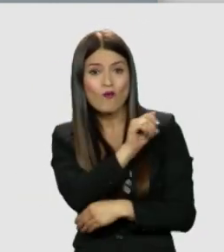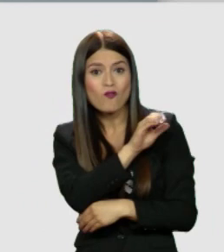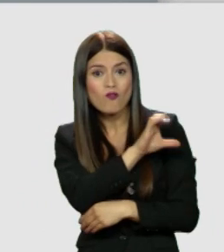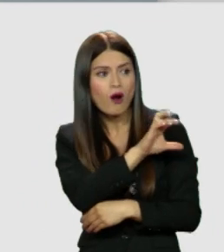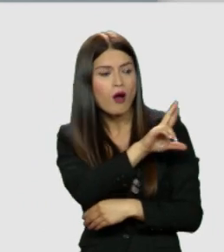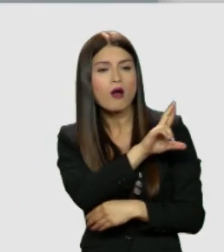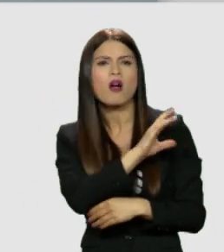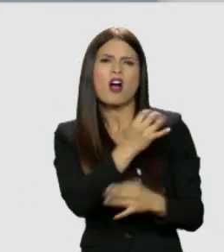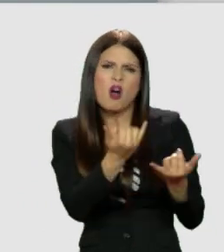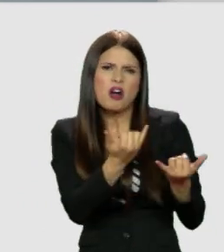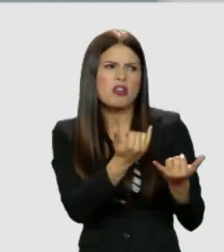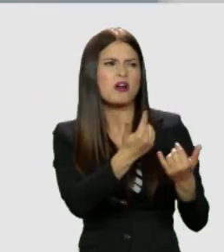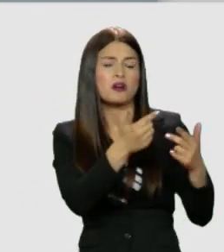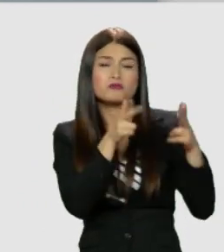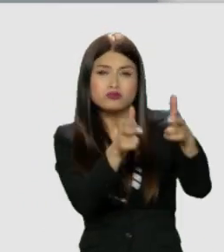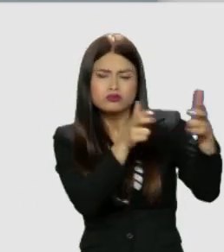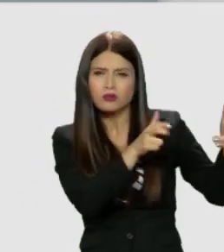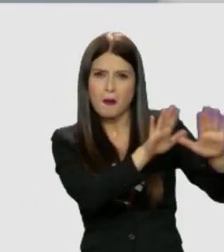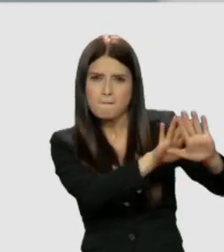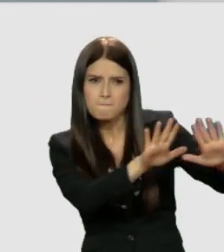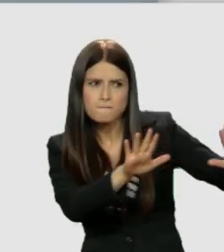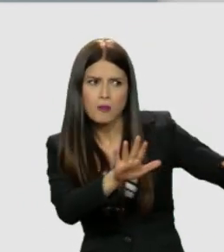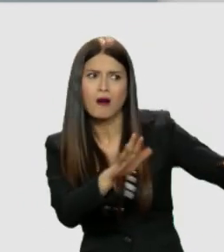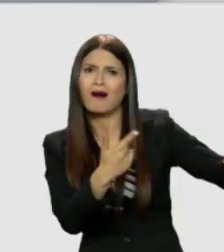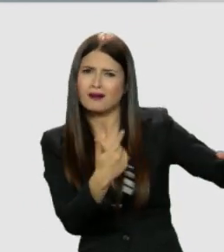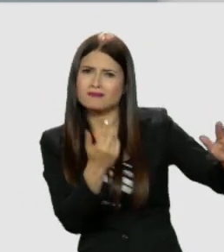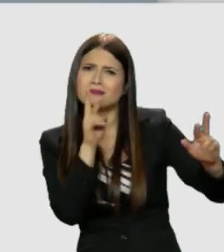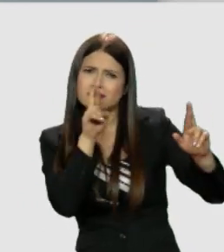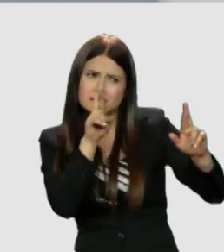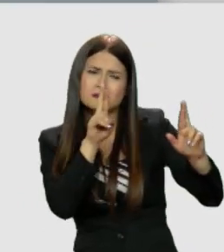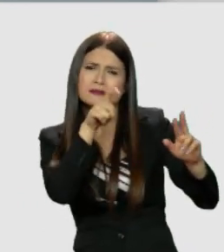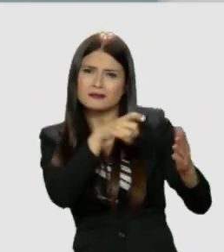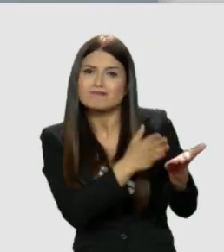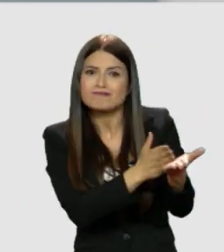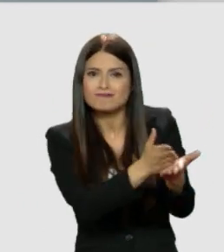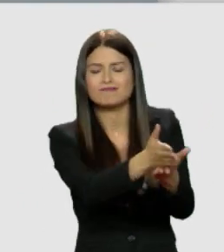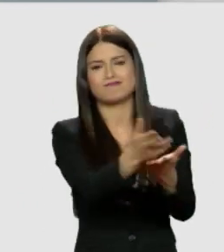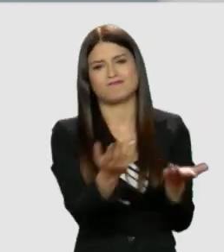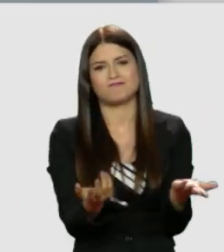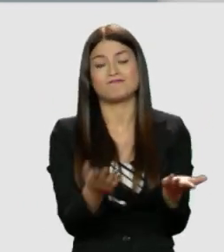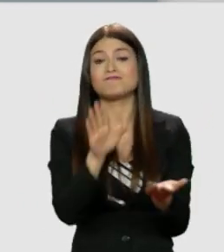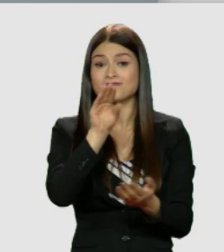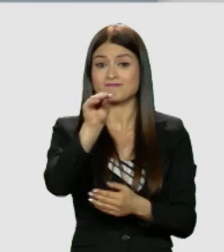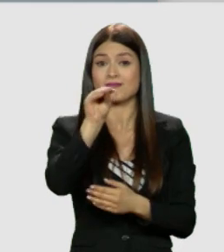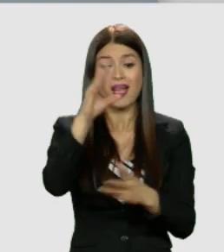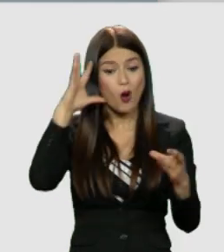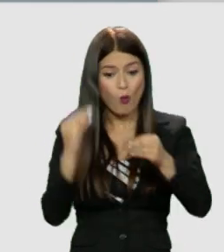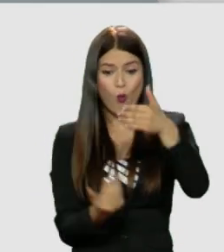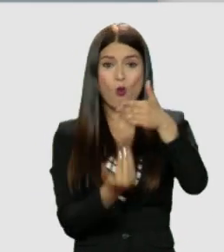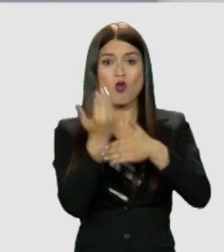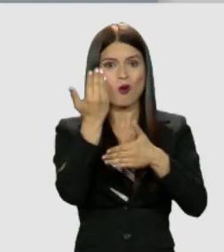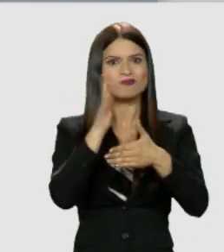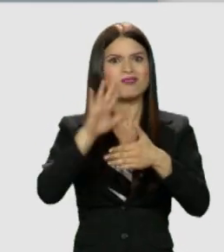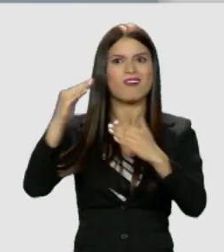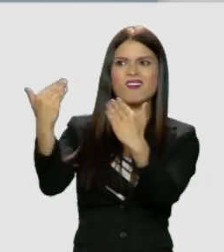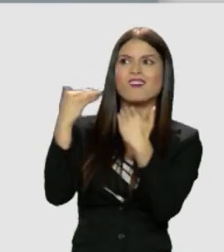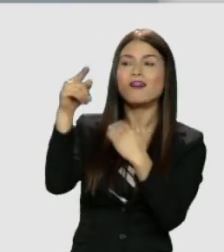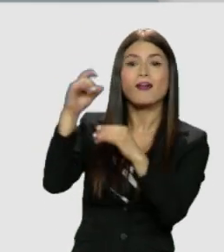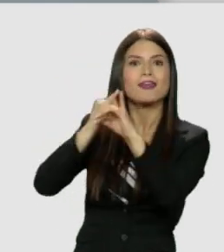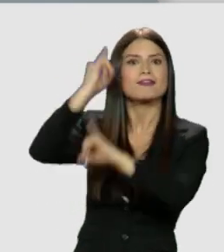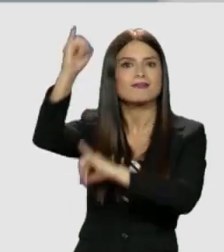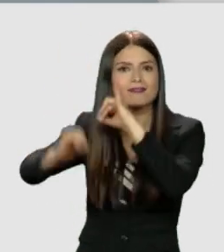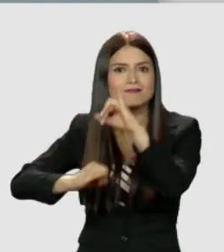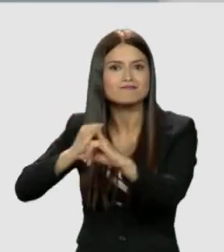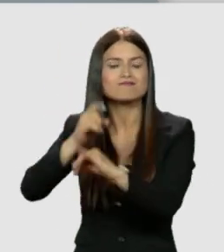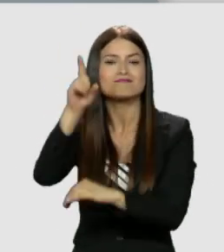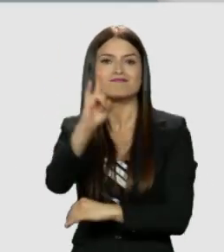la paz el nuevo acuerdo también ha recibido el apoyo de la comunidad internacional los Estados Unidos